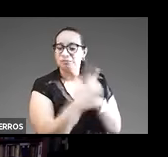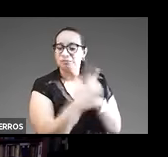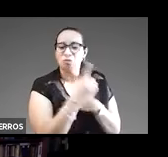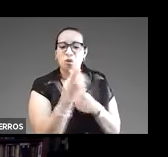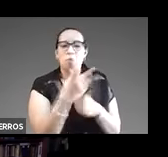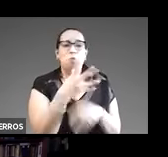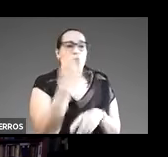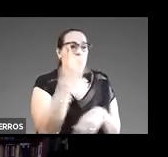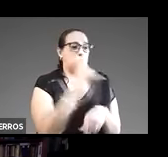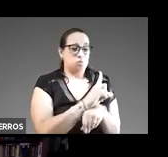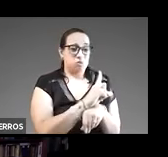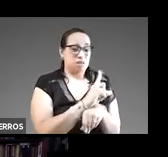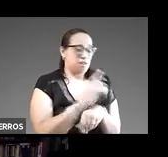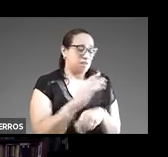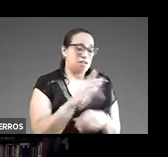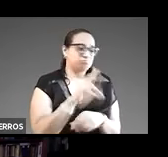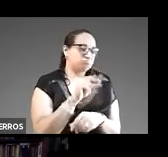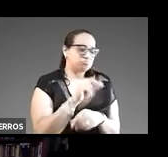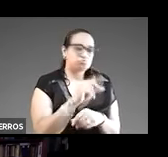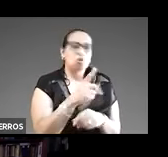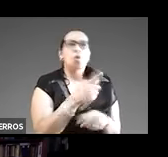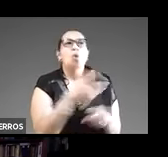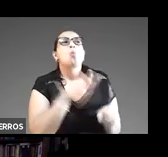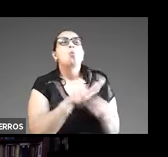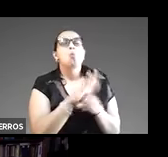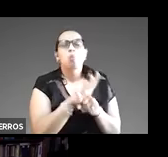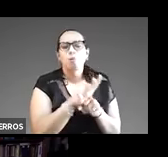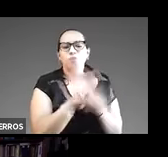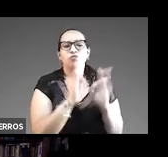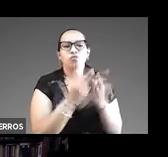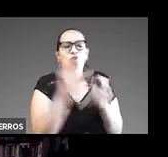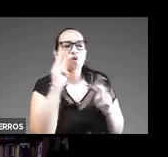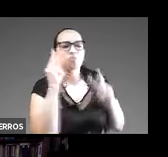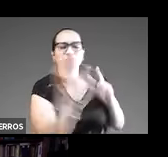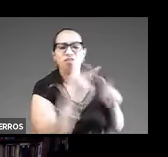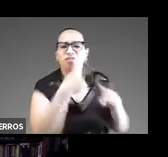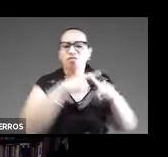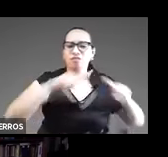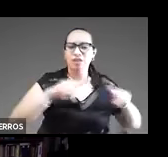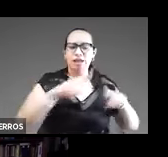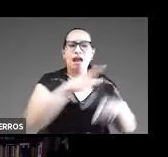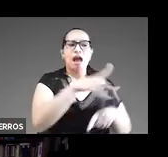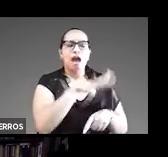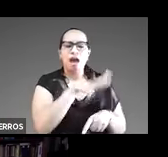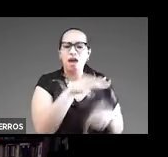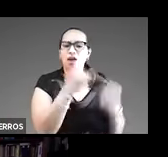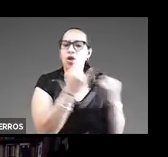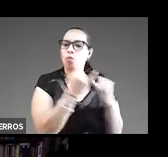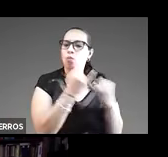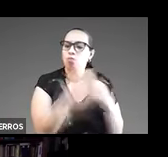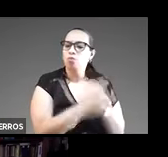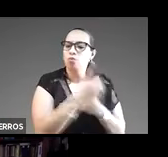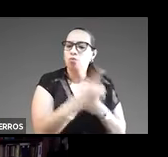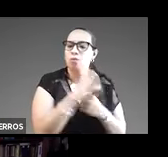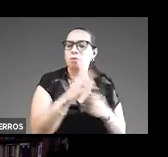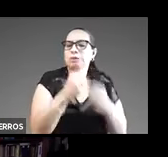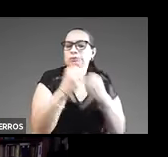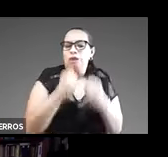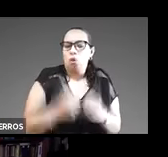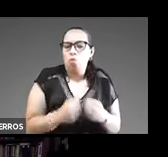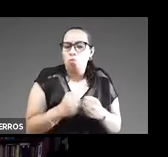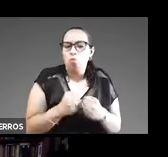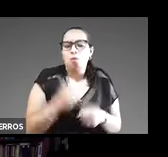de un día a la mañana, pasa desde el punto de vista de que ahí también ocurre algo seguro para